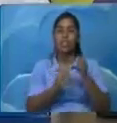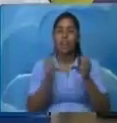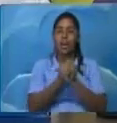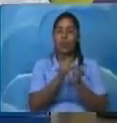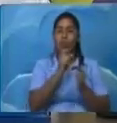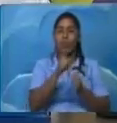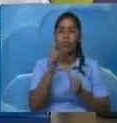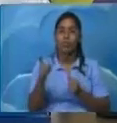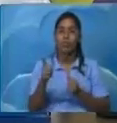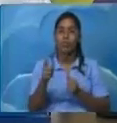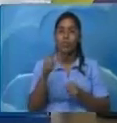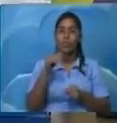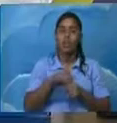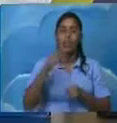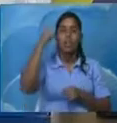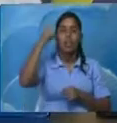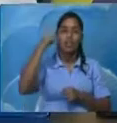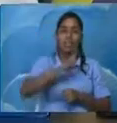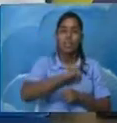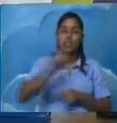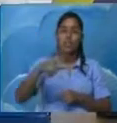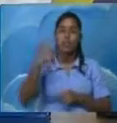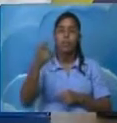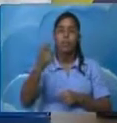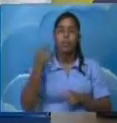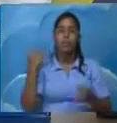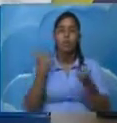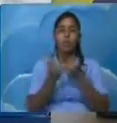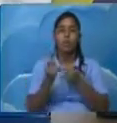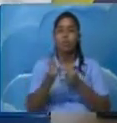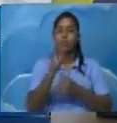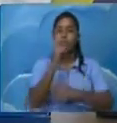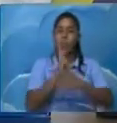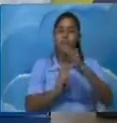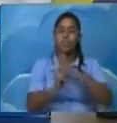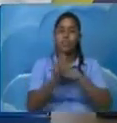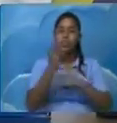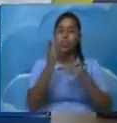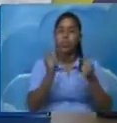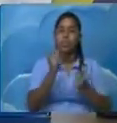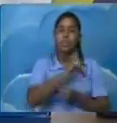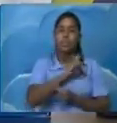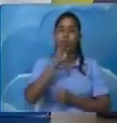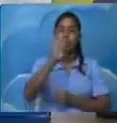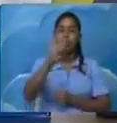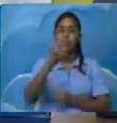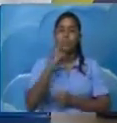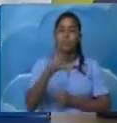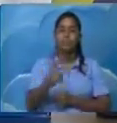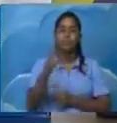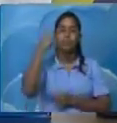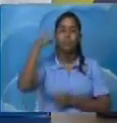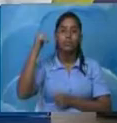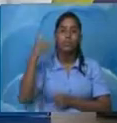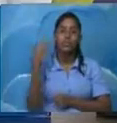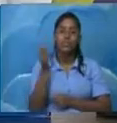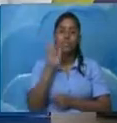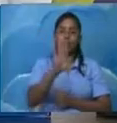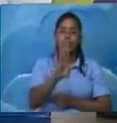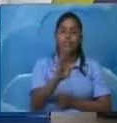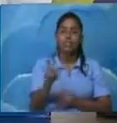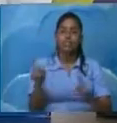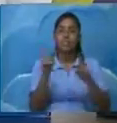contigo en el día de mañana. Mi último versículo es el número 4. Para que así